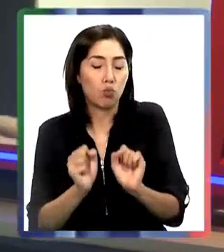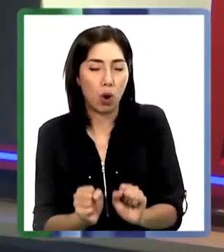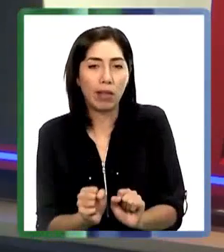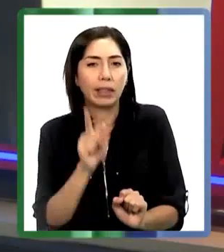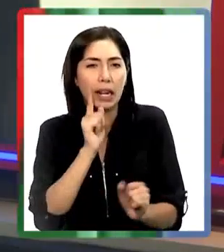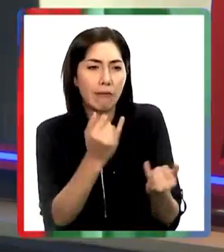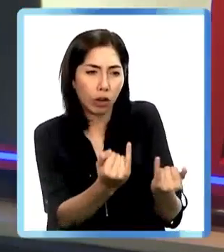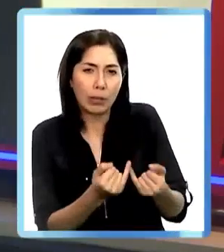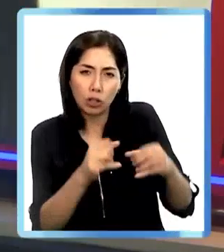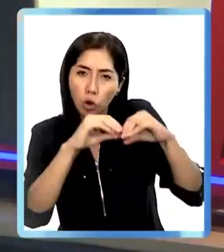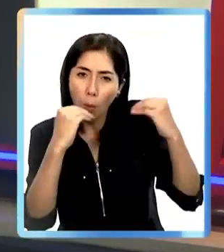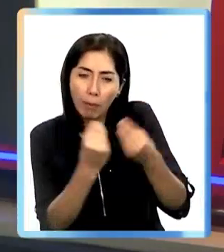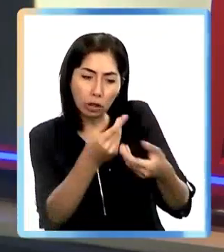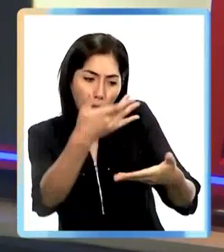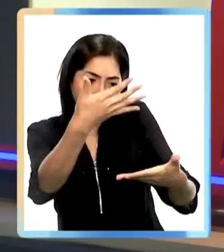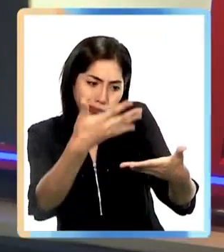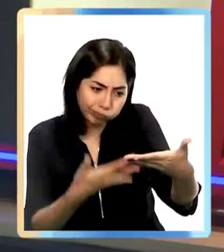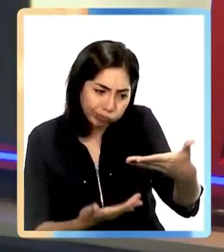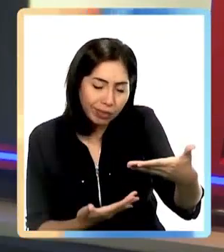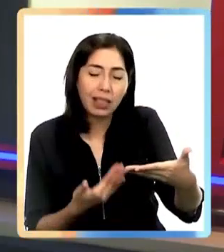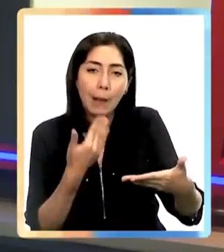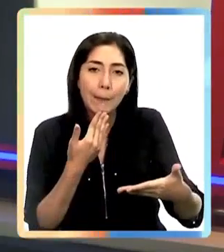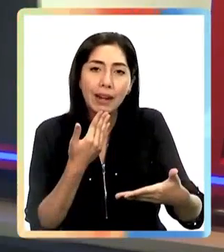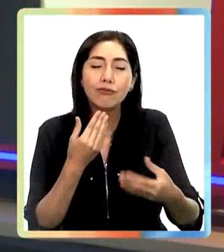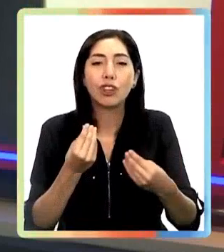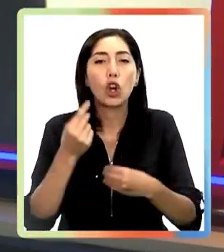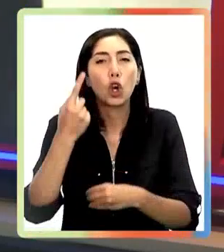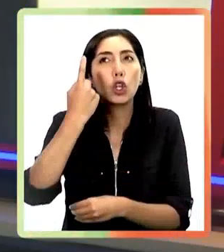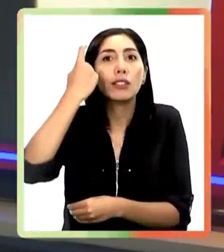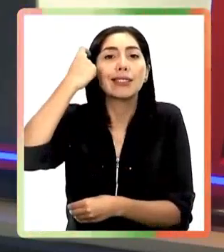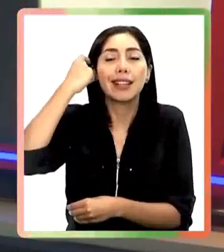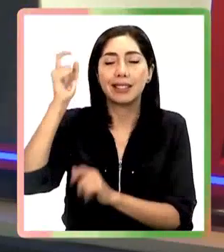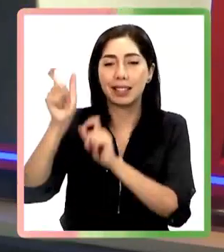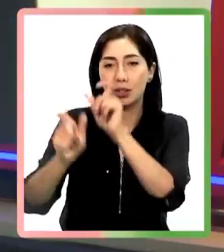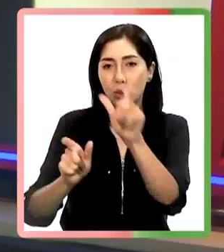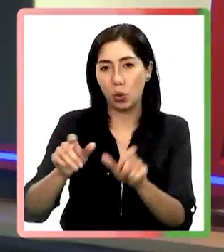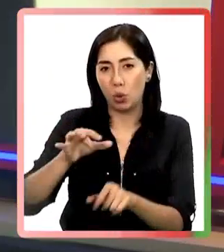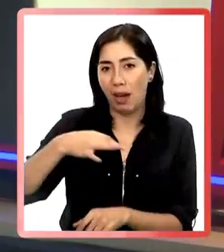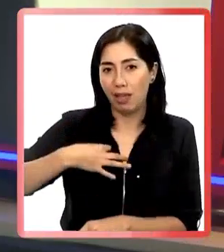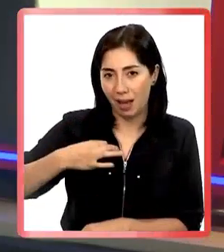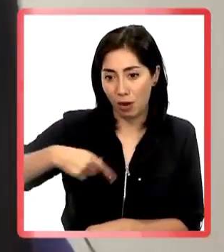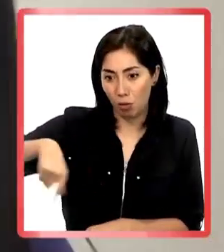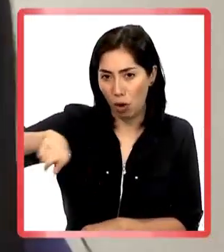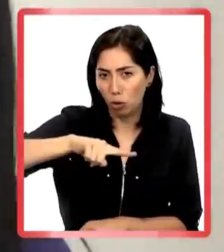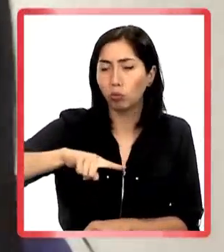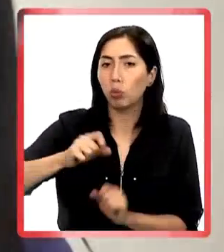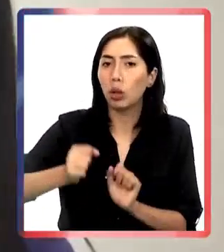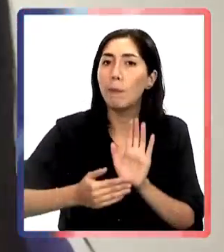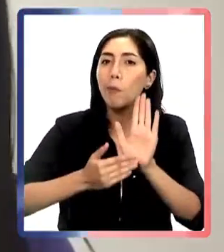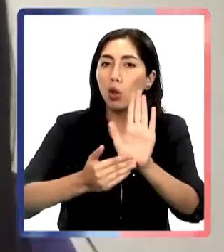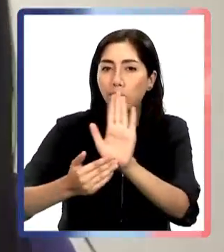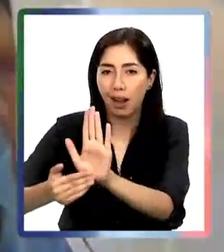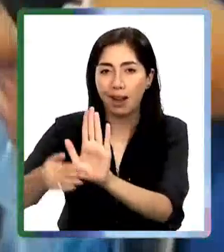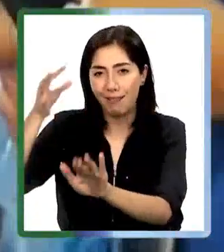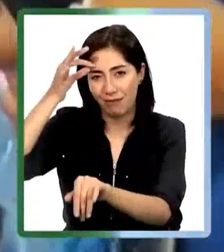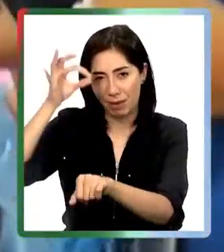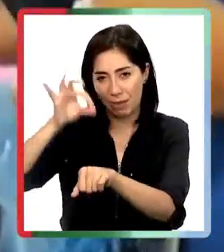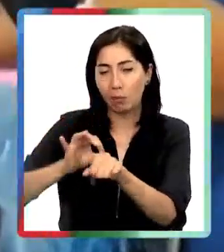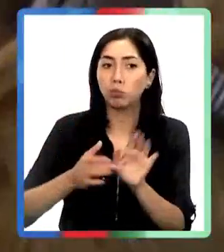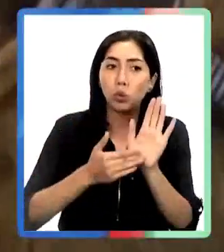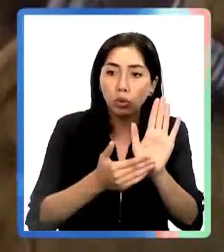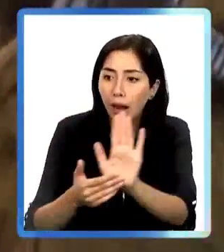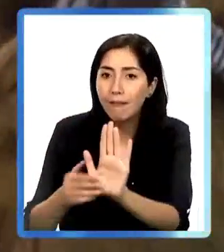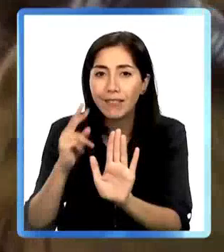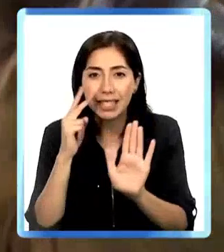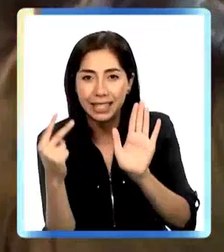tener el catastro, espero de verdad que sirva para concientizar a la ciudadanía de hacer visibles estas enfermedades y espero también que